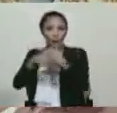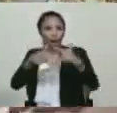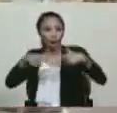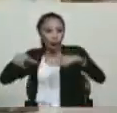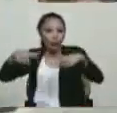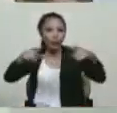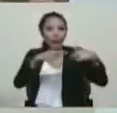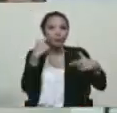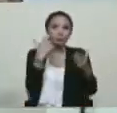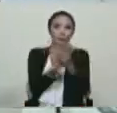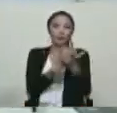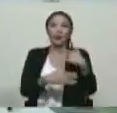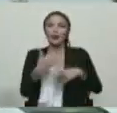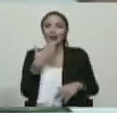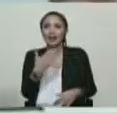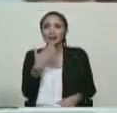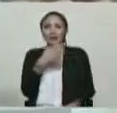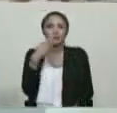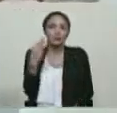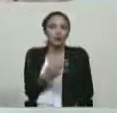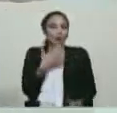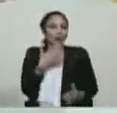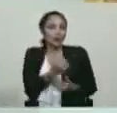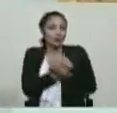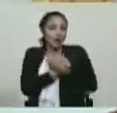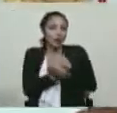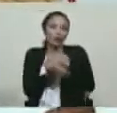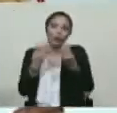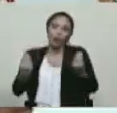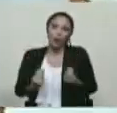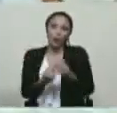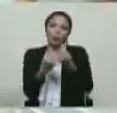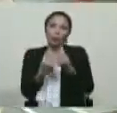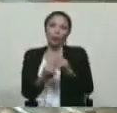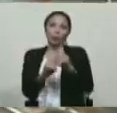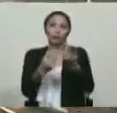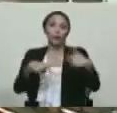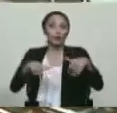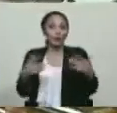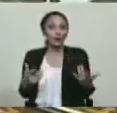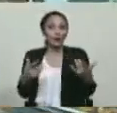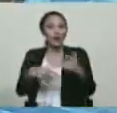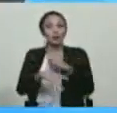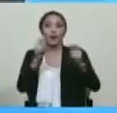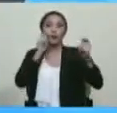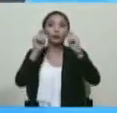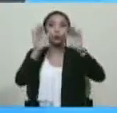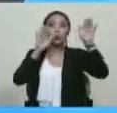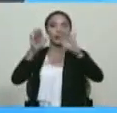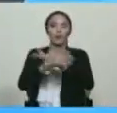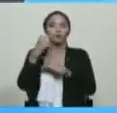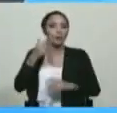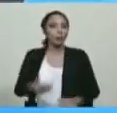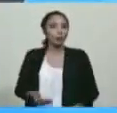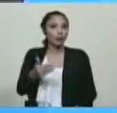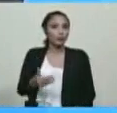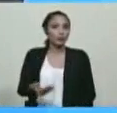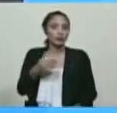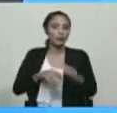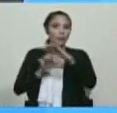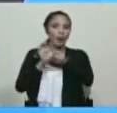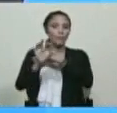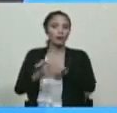Profundamente agradecidos de que estén aquí acompañando este motor económico tan importante